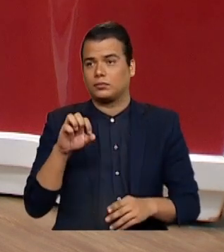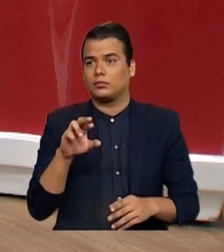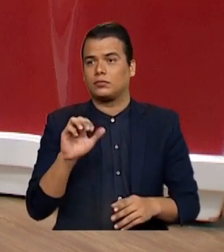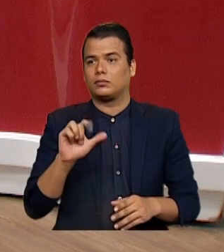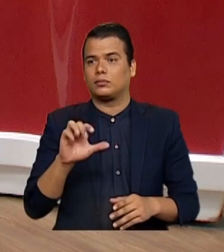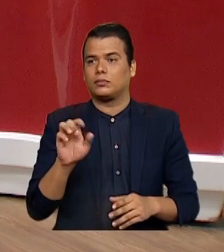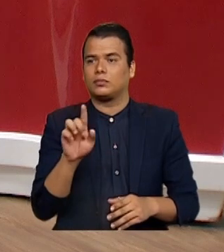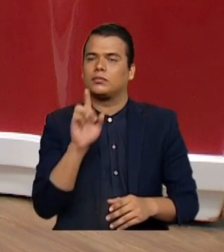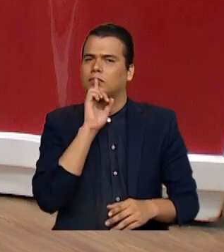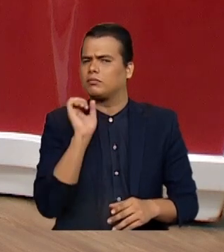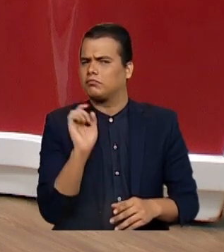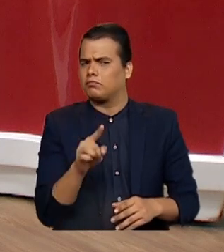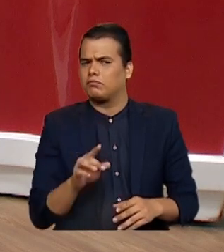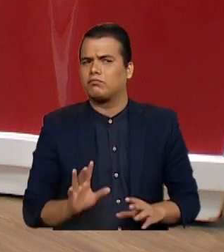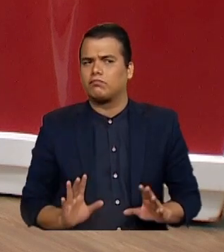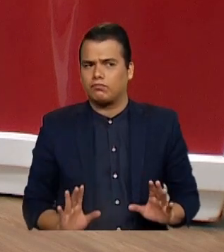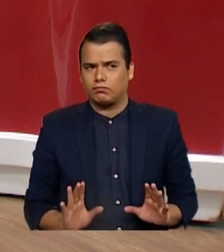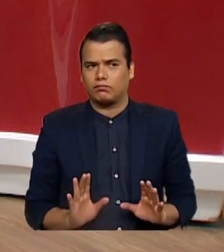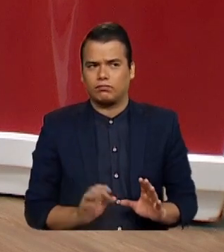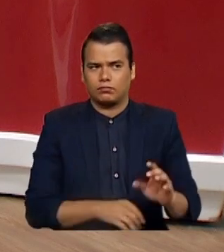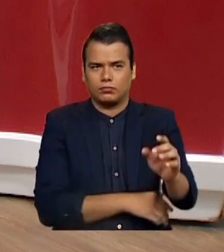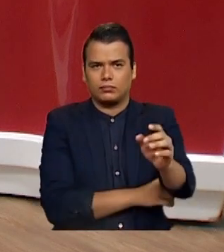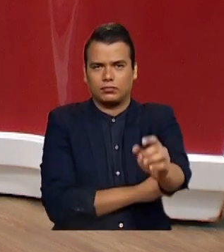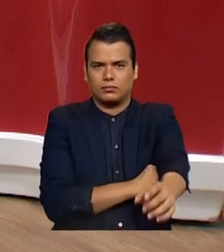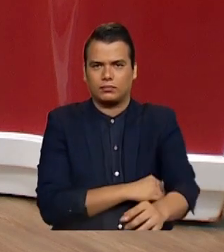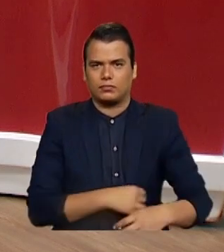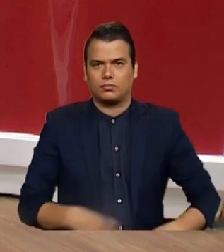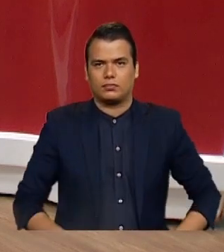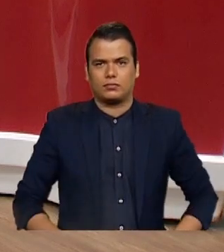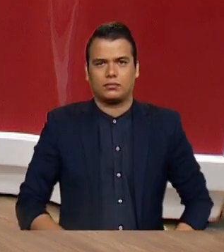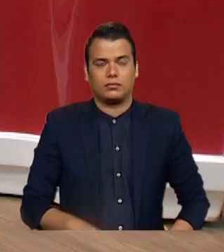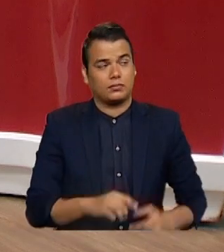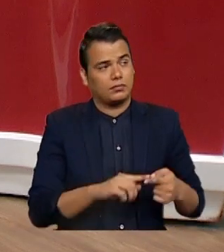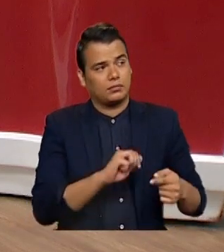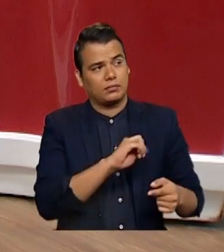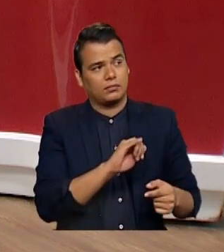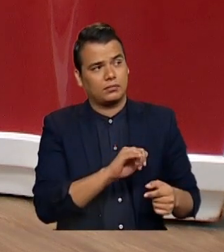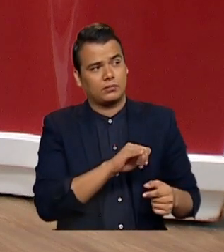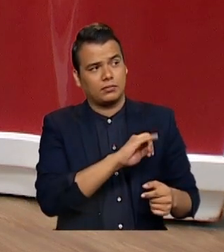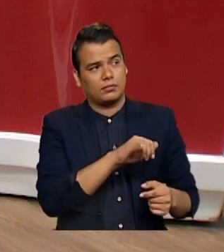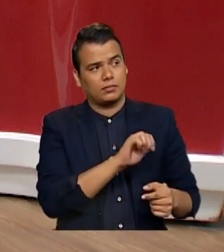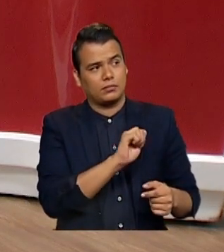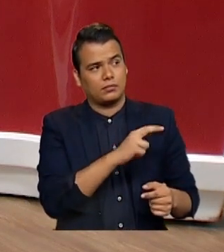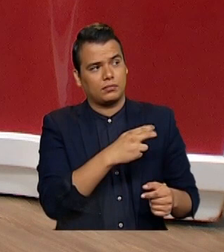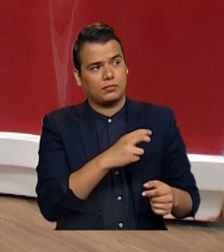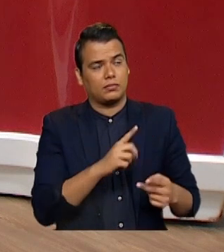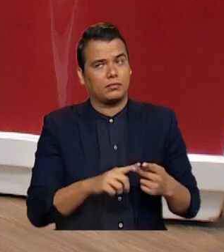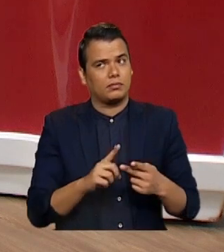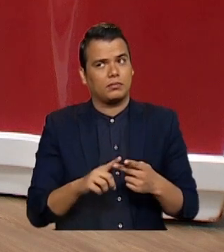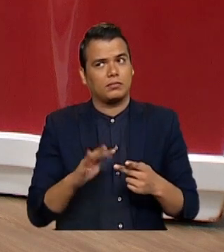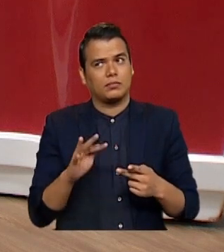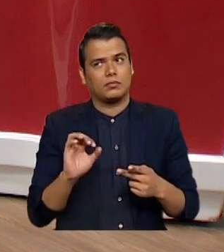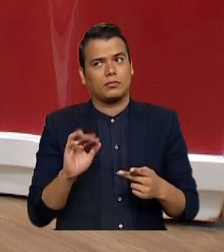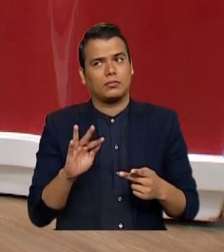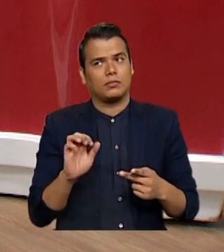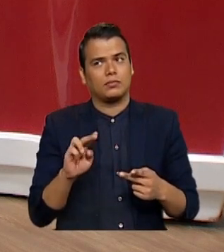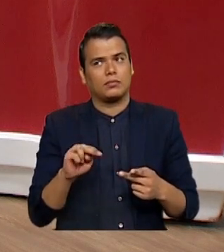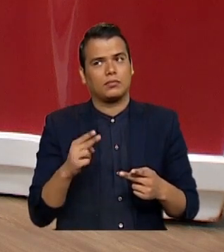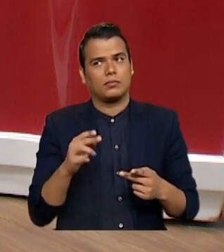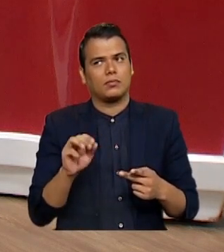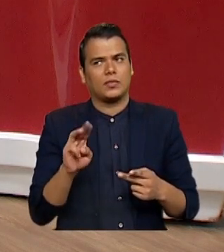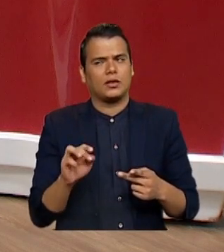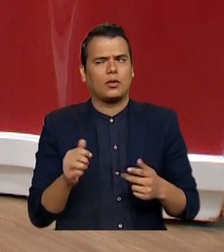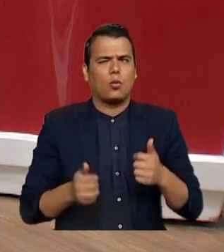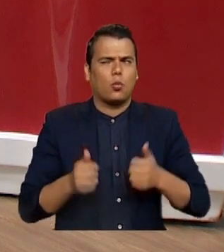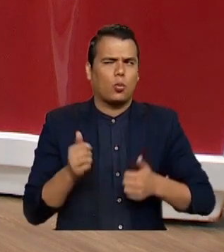señores. Ajax Tottenham. Ajax. Martes a las 2. Me gusta por el colombiano, pero creo que Ajax, que sacó a